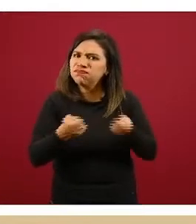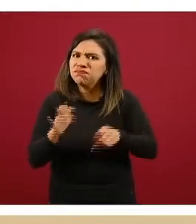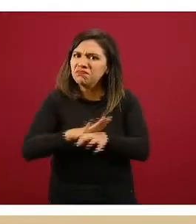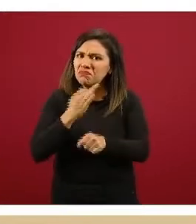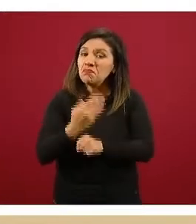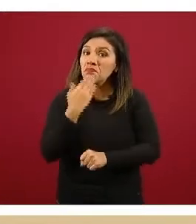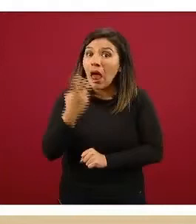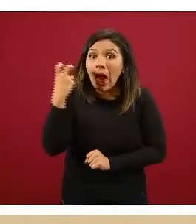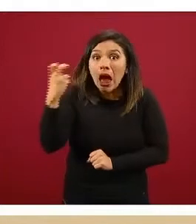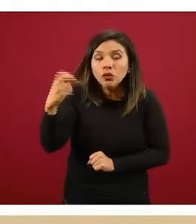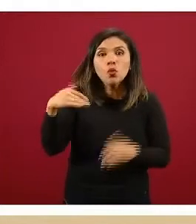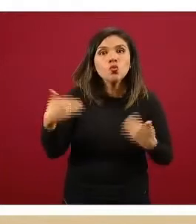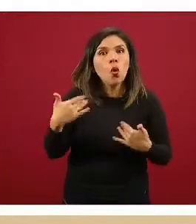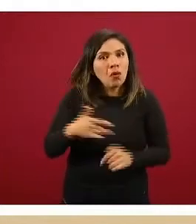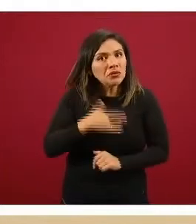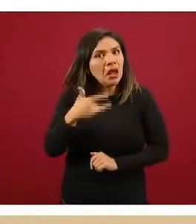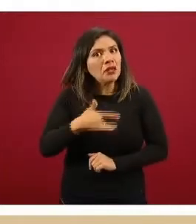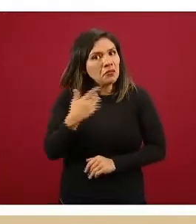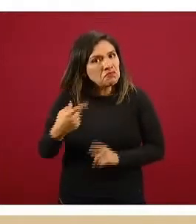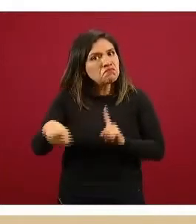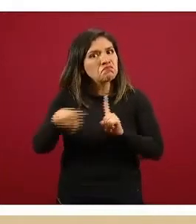lo cual es muy alentador.